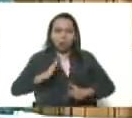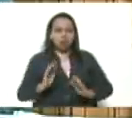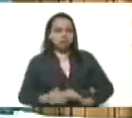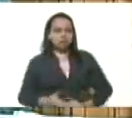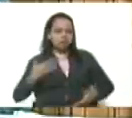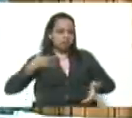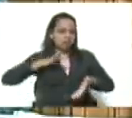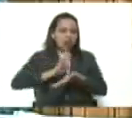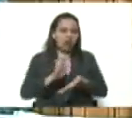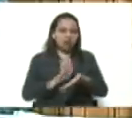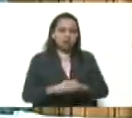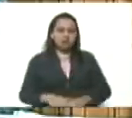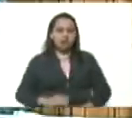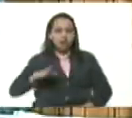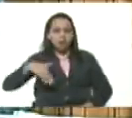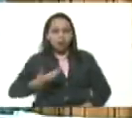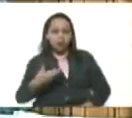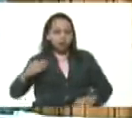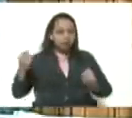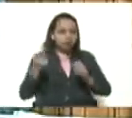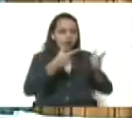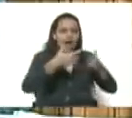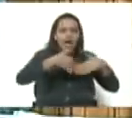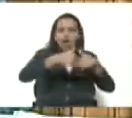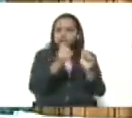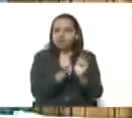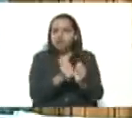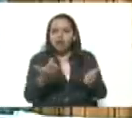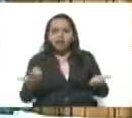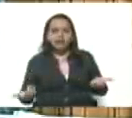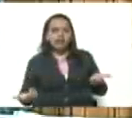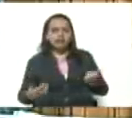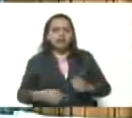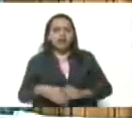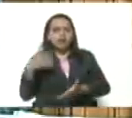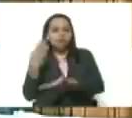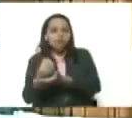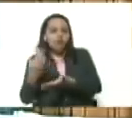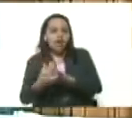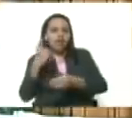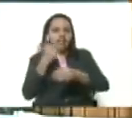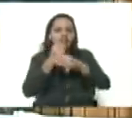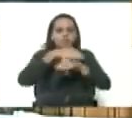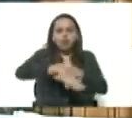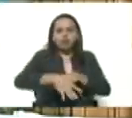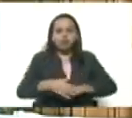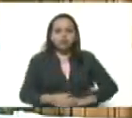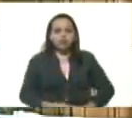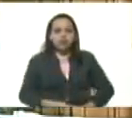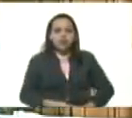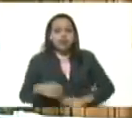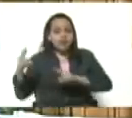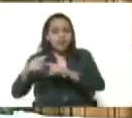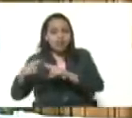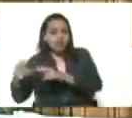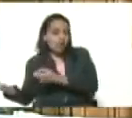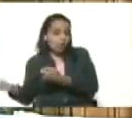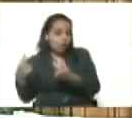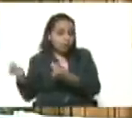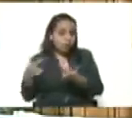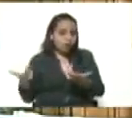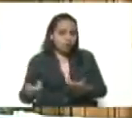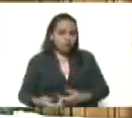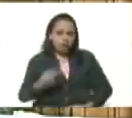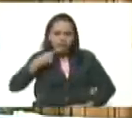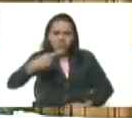confort, para llevarlo a Anzoátegui, a Monagas, a Delta Macuro, desde el Táchira. ¿Ah?